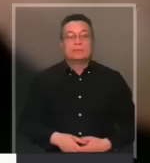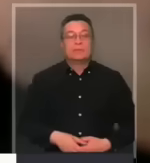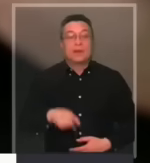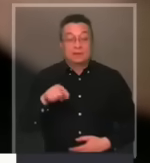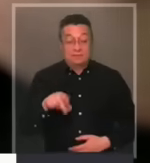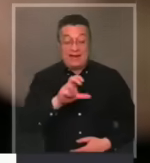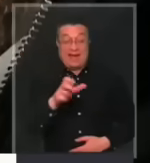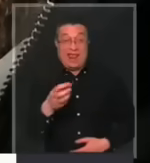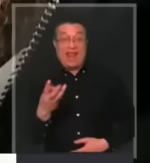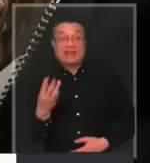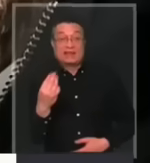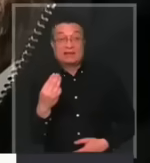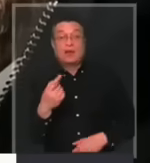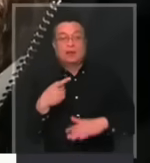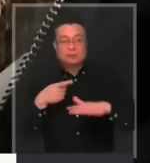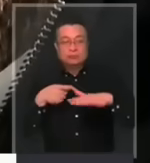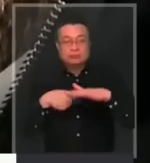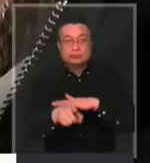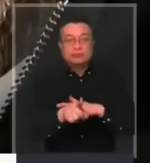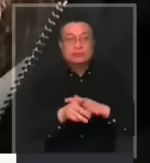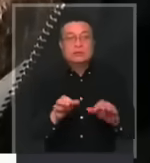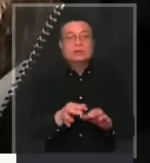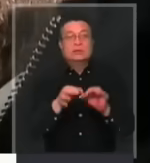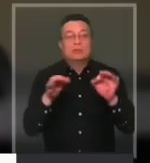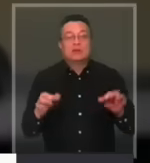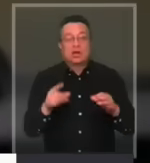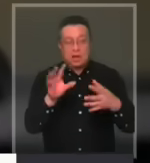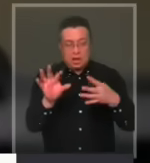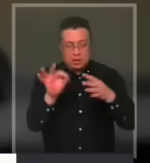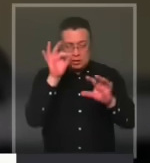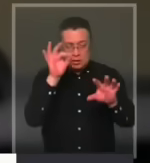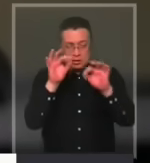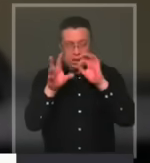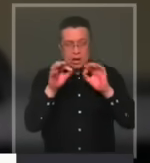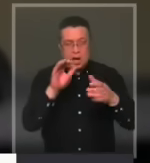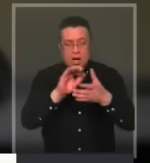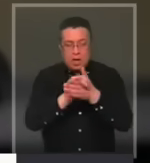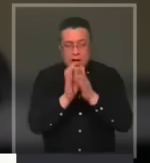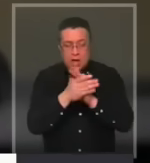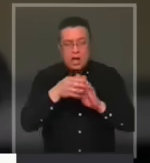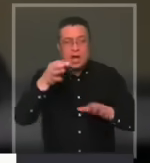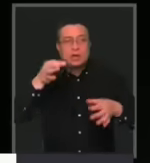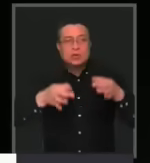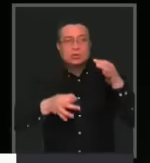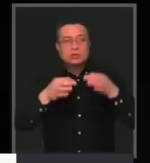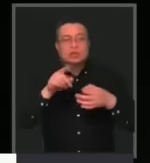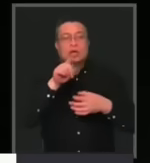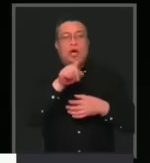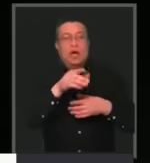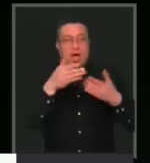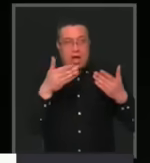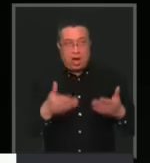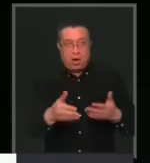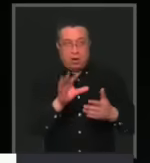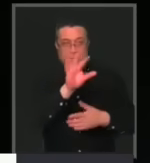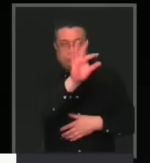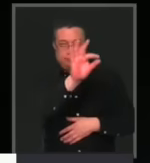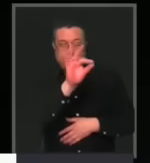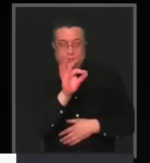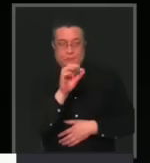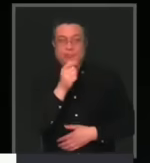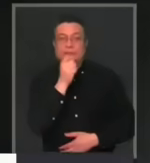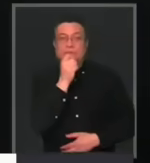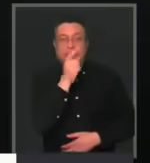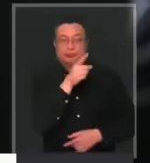Reportajes Tele13 pudo acceder de manera inédita a un polémico antecedente de una trama judicial que involucra al ahora formalizado penalista